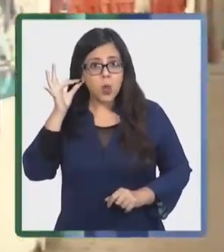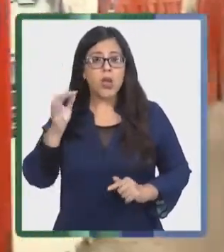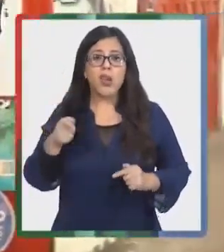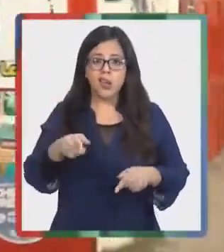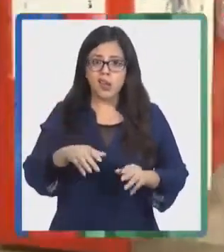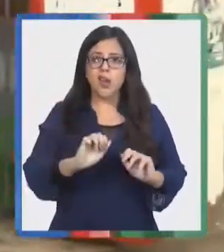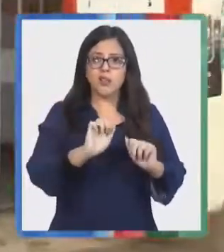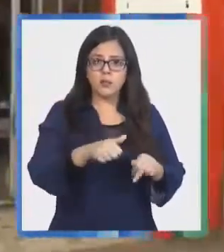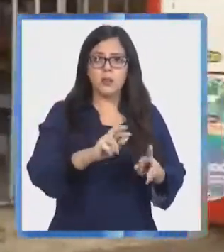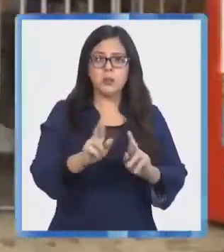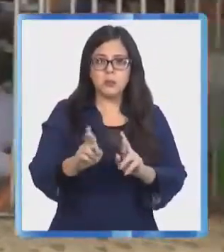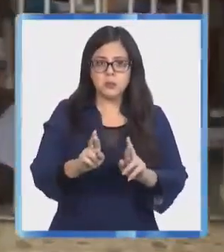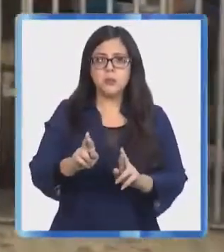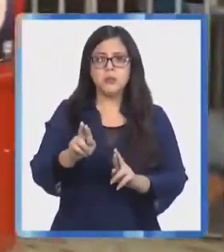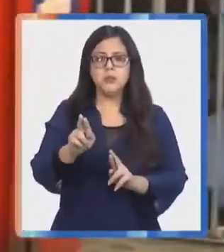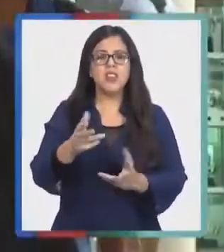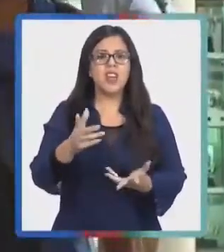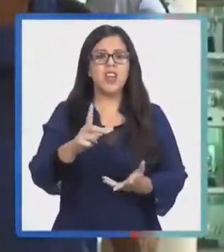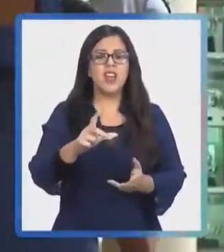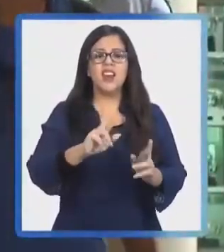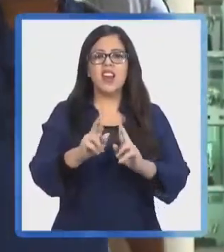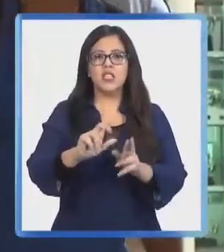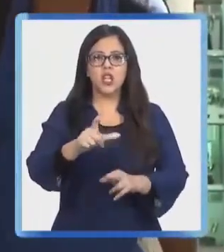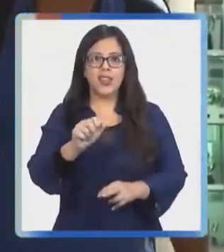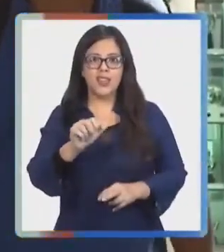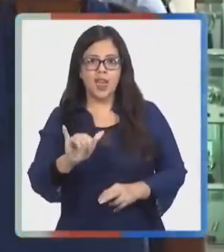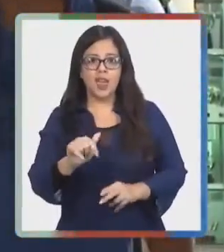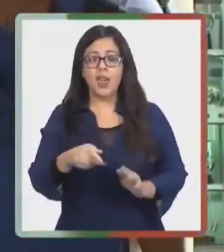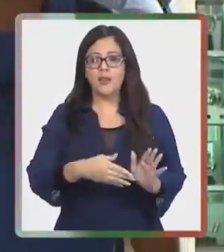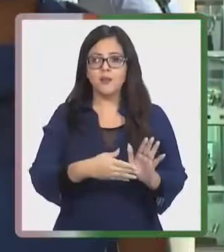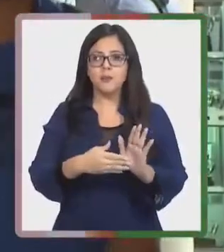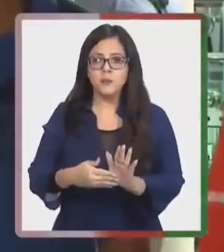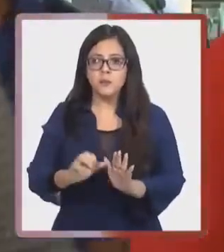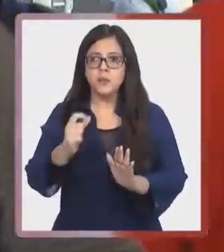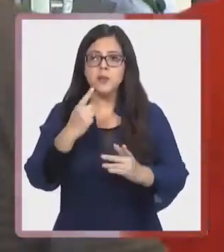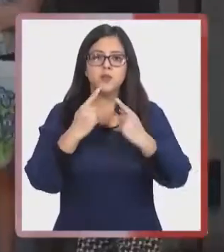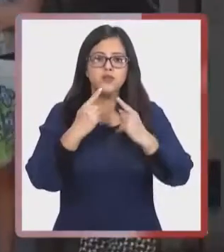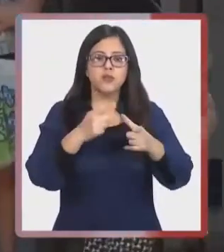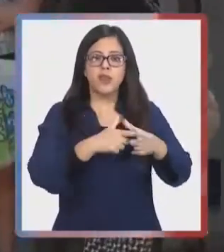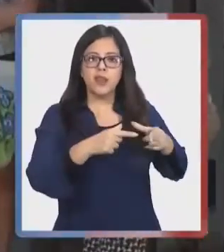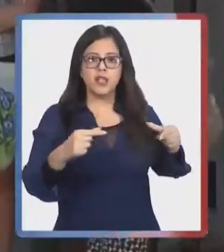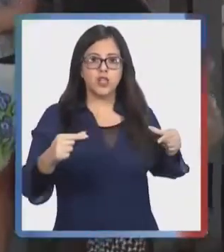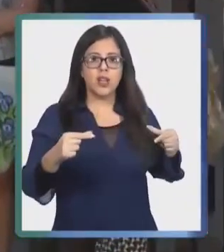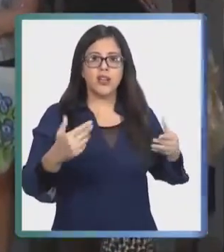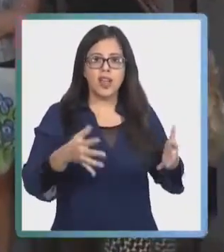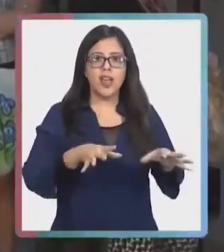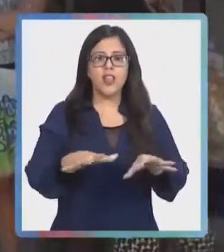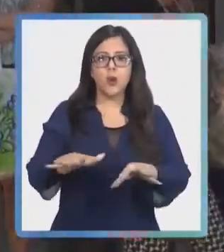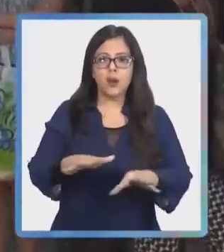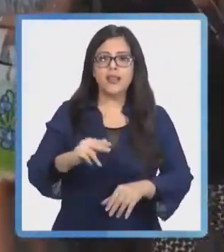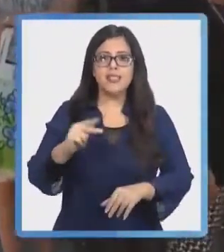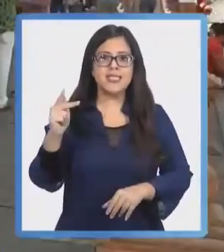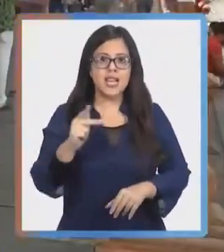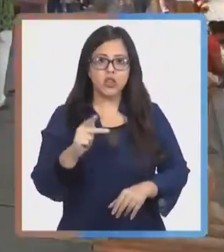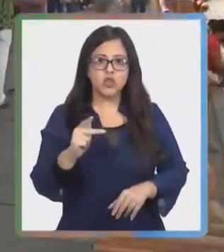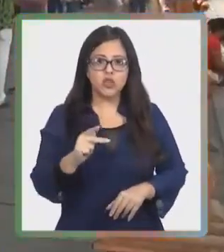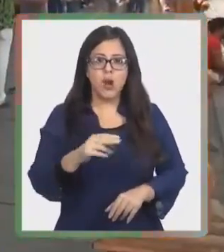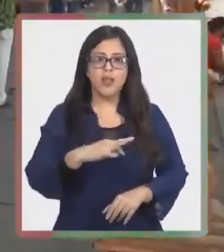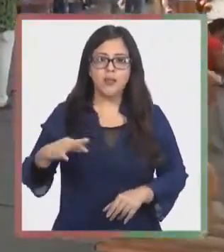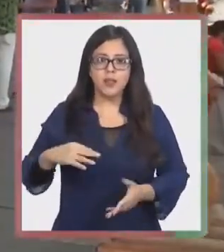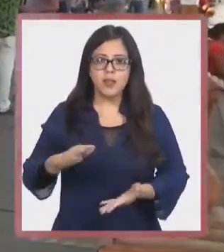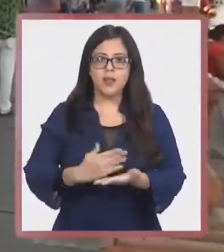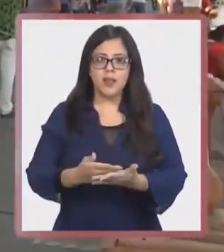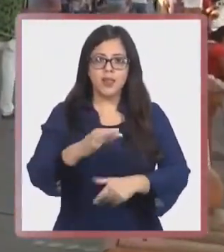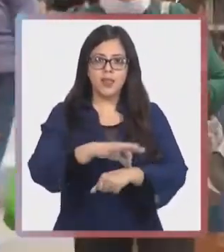mujeres aceptaban las relaciones homosexuales. Así lo reveló la primera encuesta nacional de comportamiento sexual